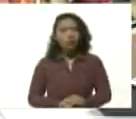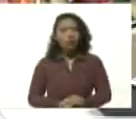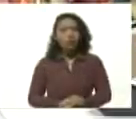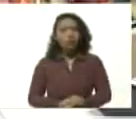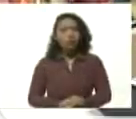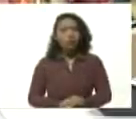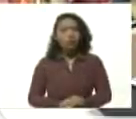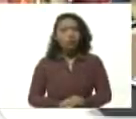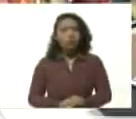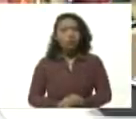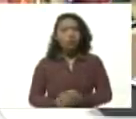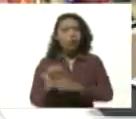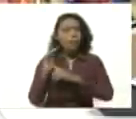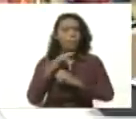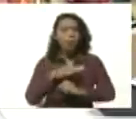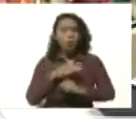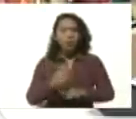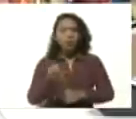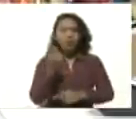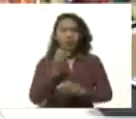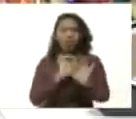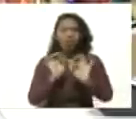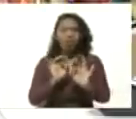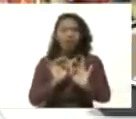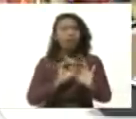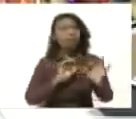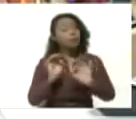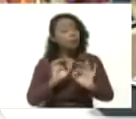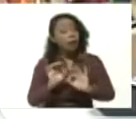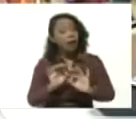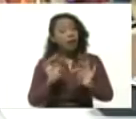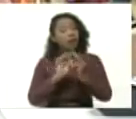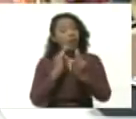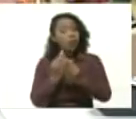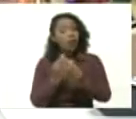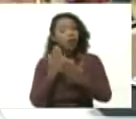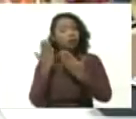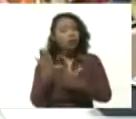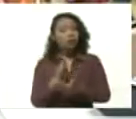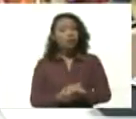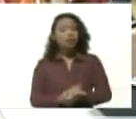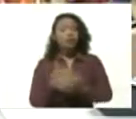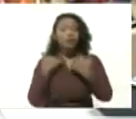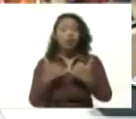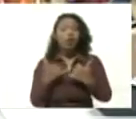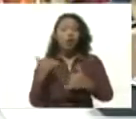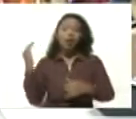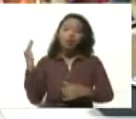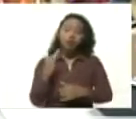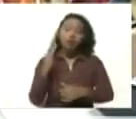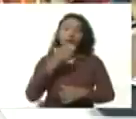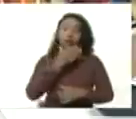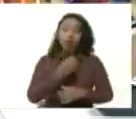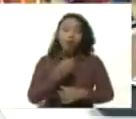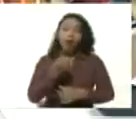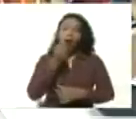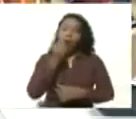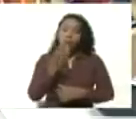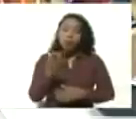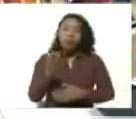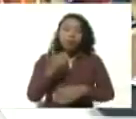ningunear por nadie, y preparen a su familia. Ahora que viene diciembre, es un buen